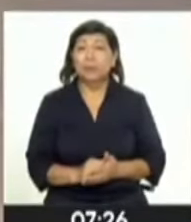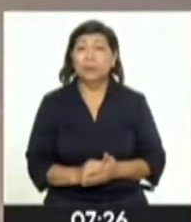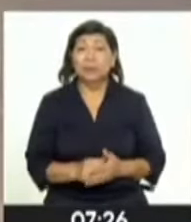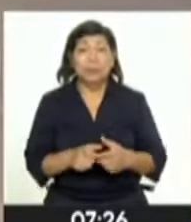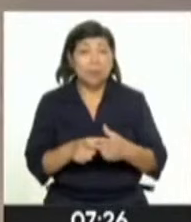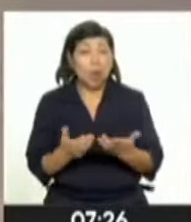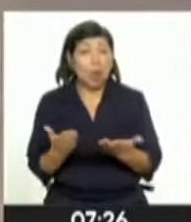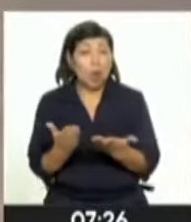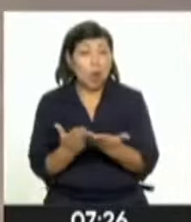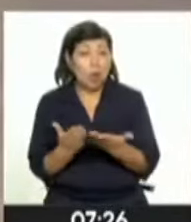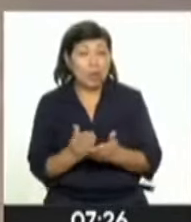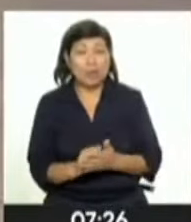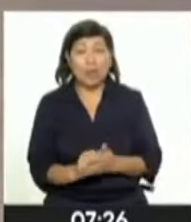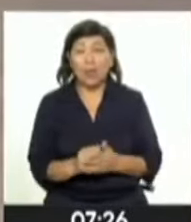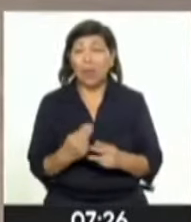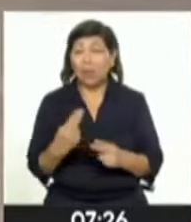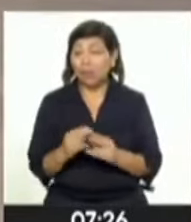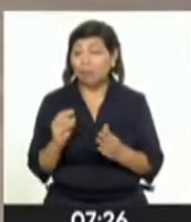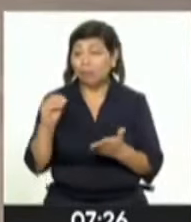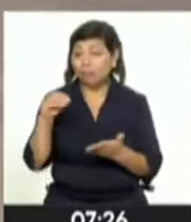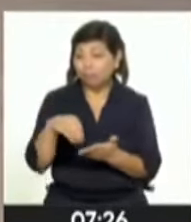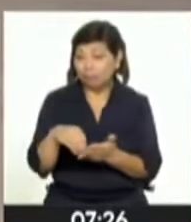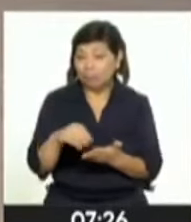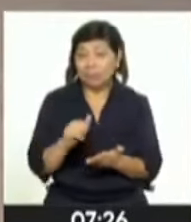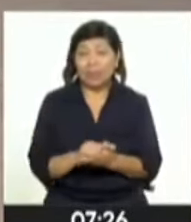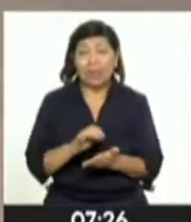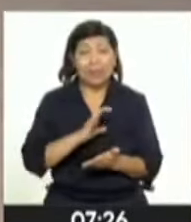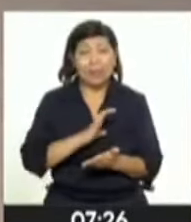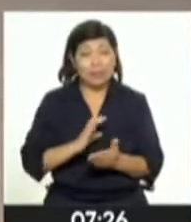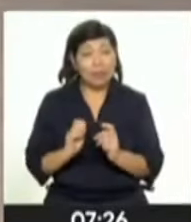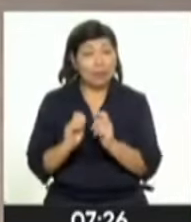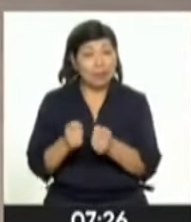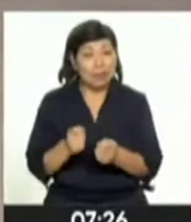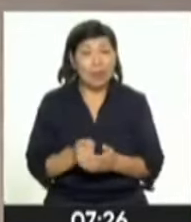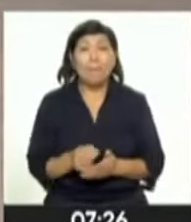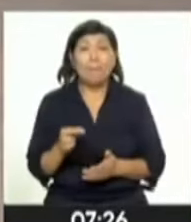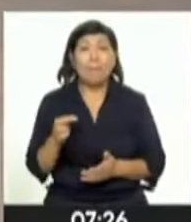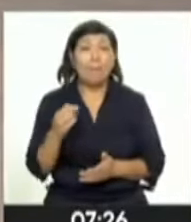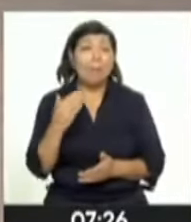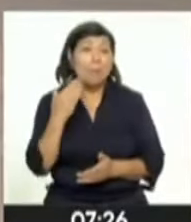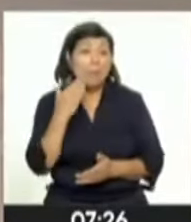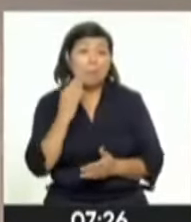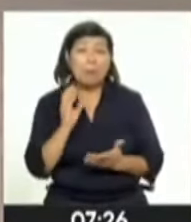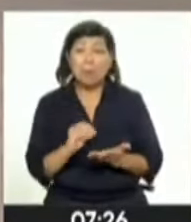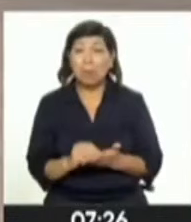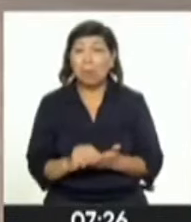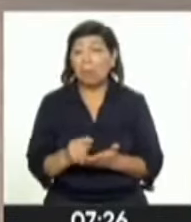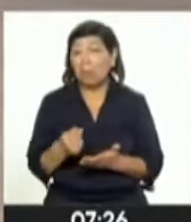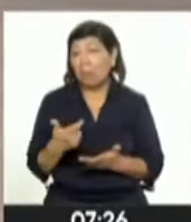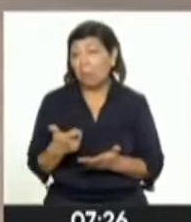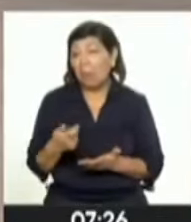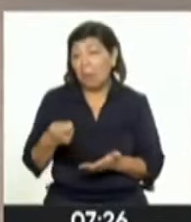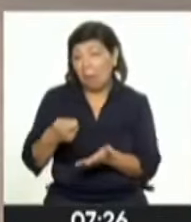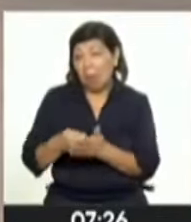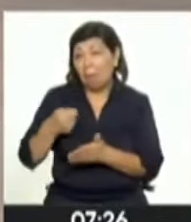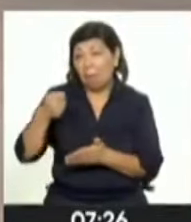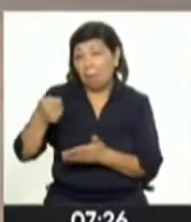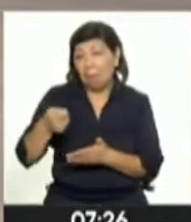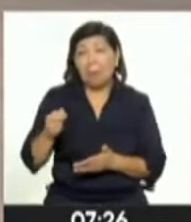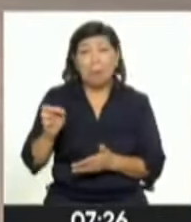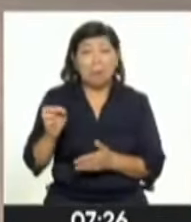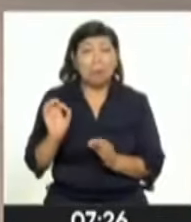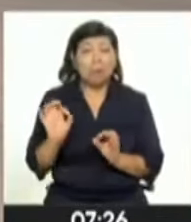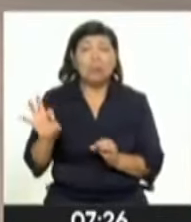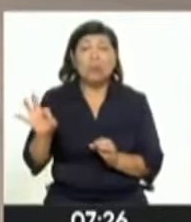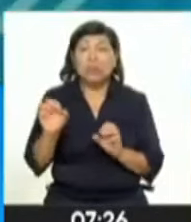vouchers educativos, es la denominación que le da, para que el propio Estado le dé al padre de familia una suerte de subsidio y que el padre de